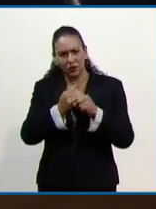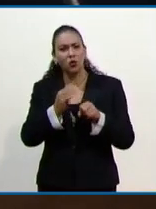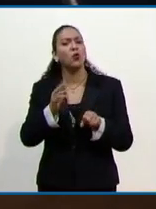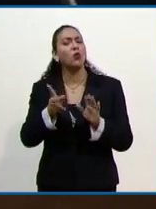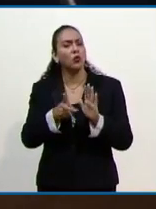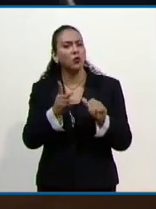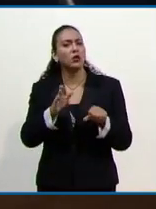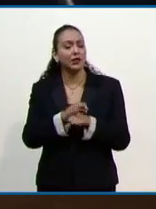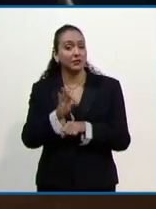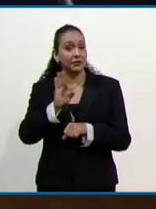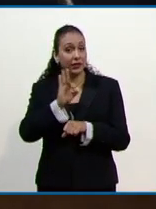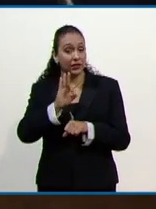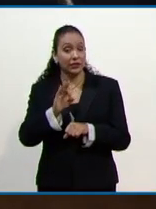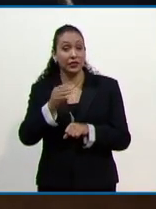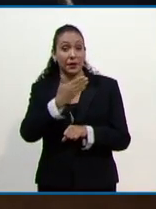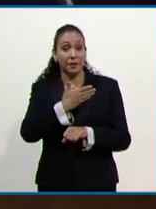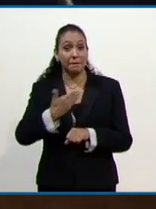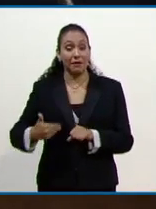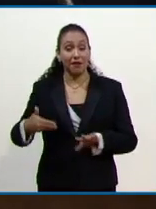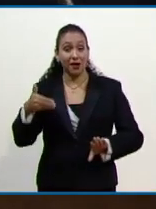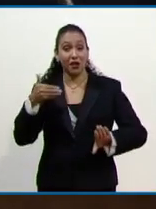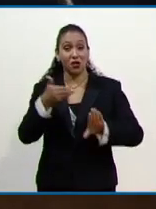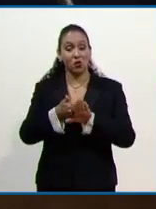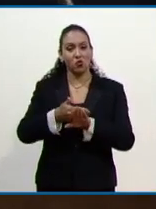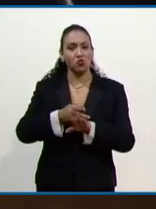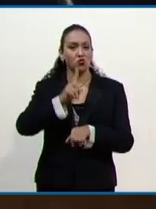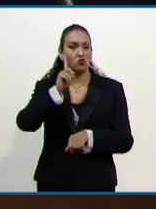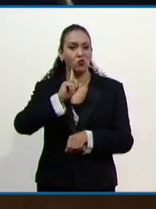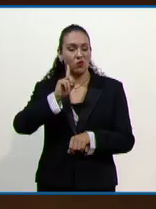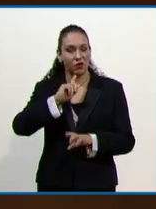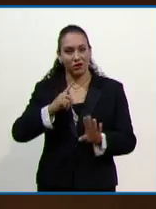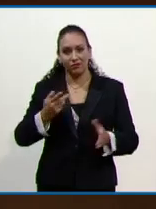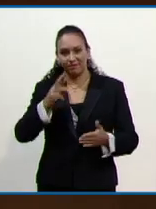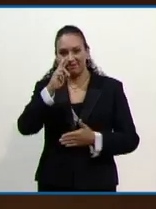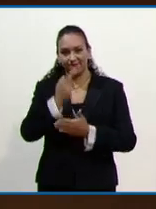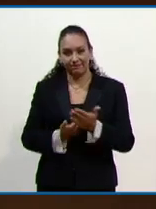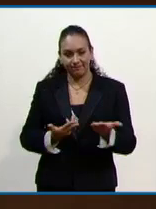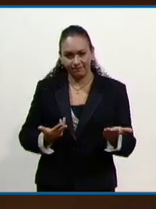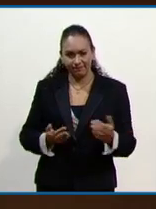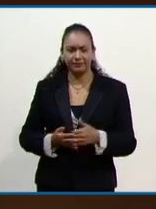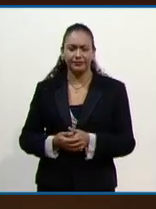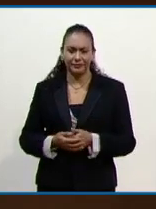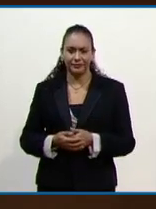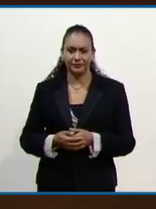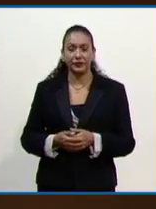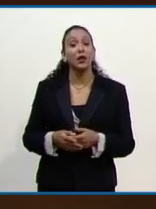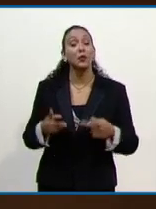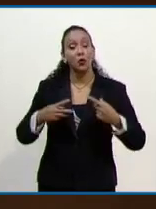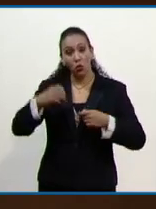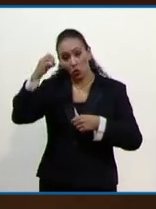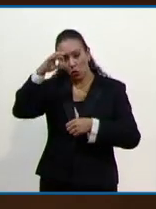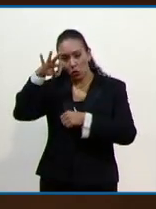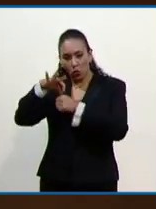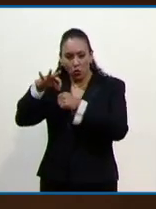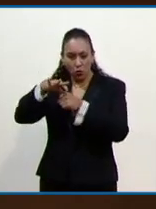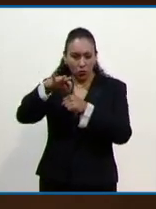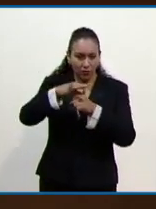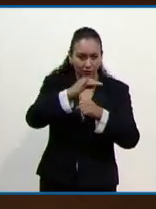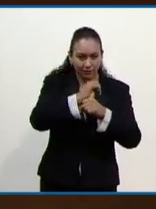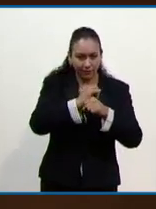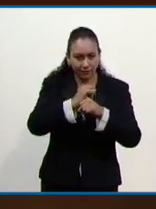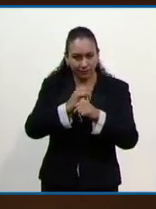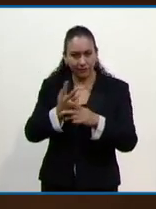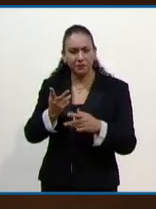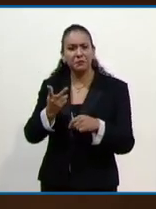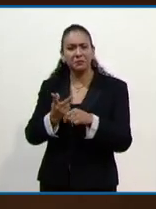de género por parte del presidente López Obrador. Por mayoría de votos, el Tribunal Electoral del Poder